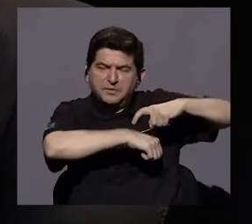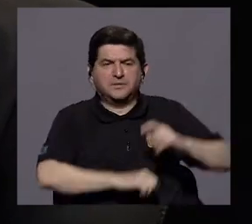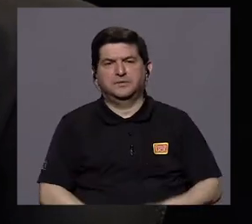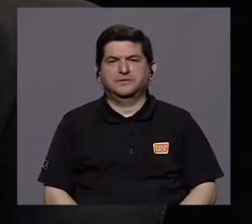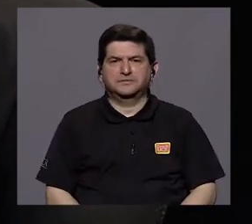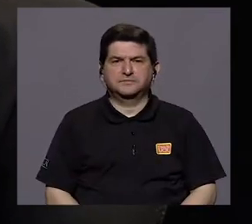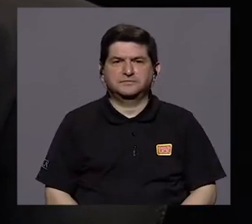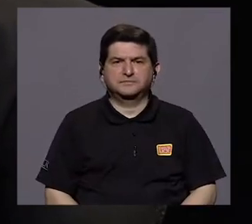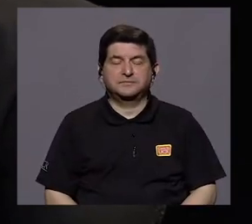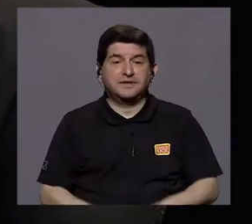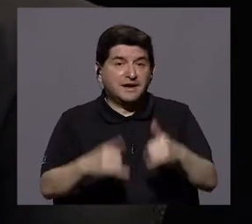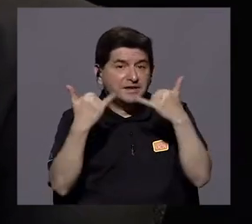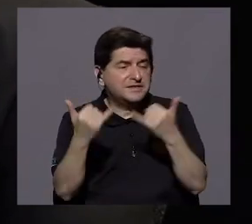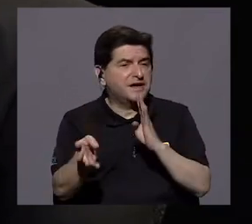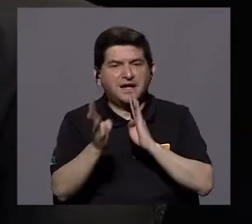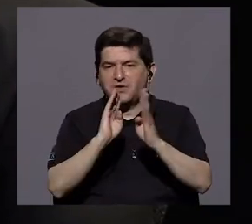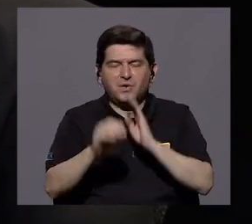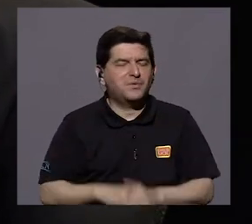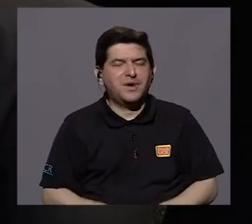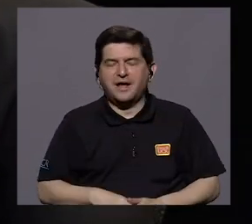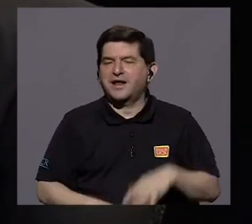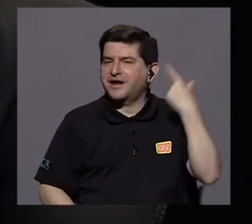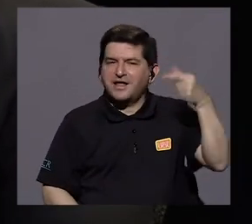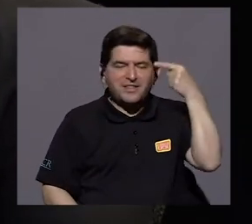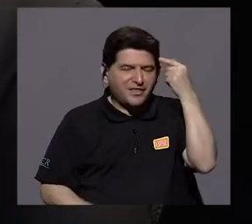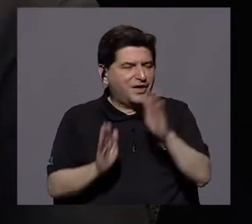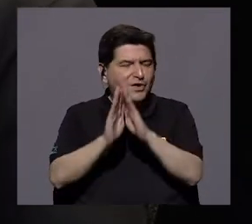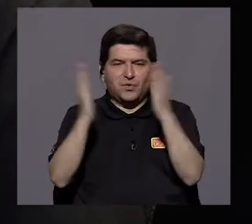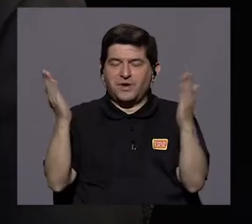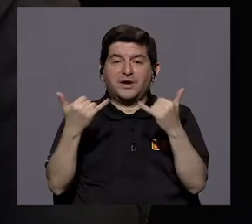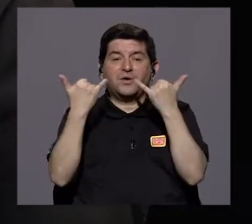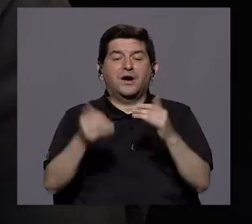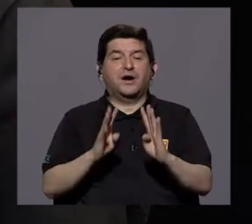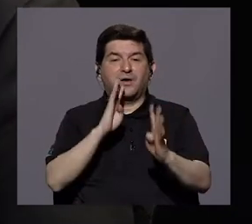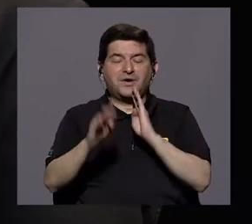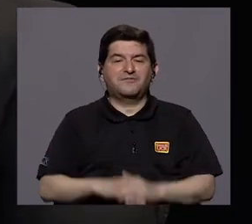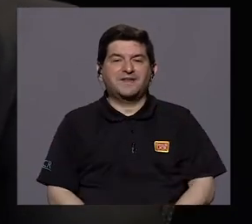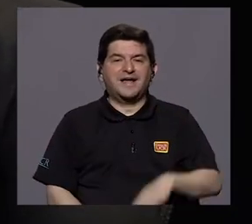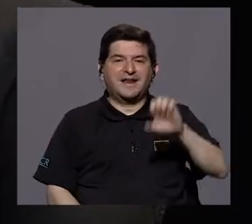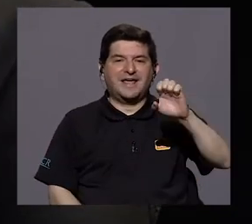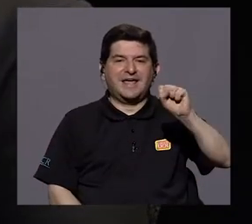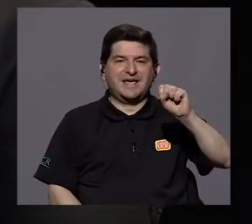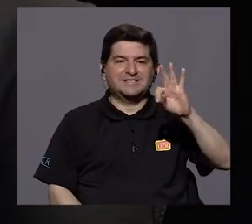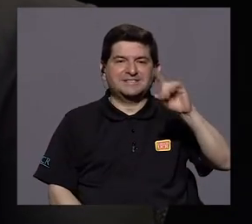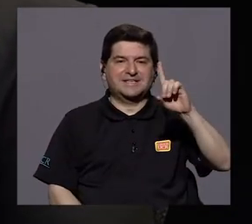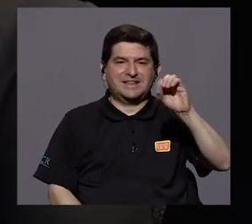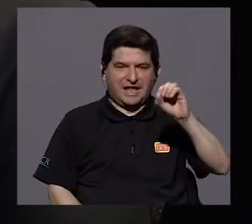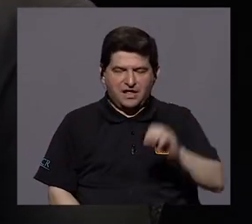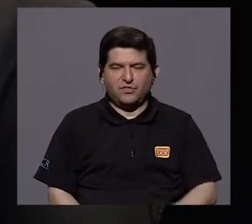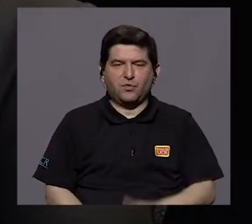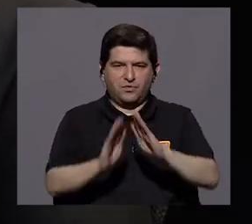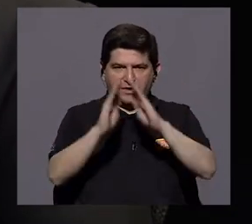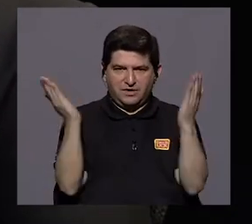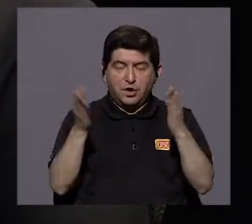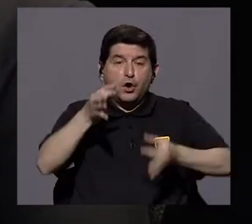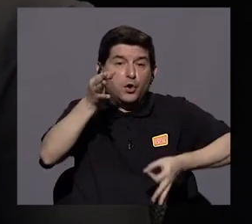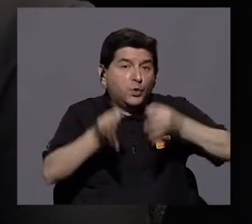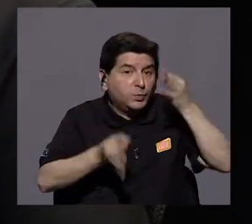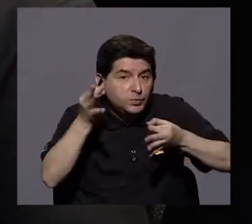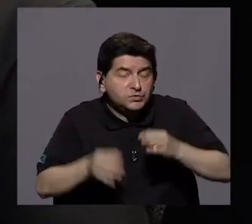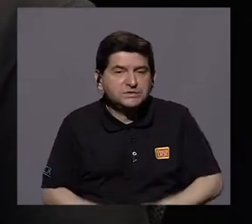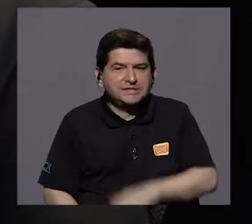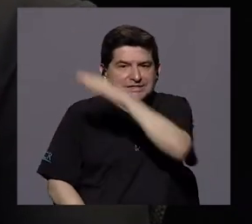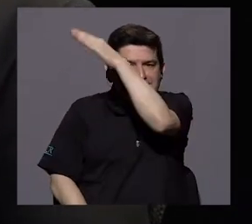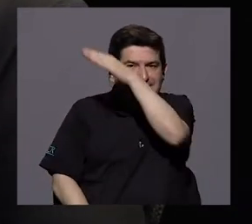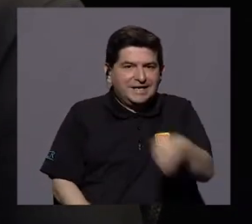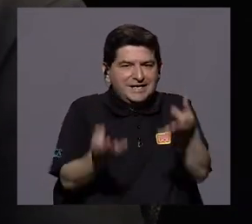que ya no hablamos de gobierno abierto, sino de Estado abierto, en donde el tema de la justicia